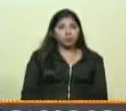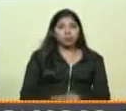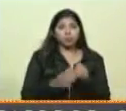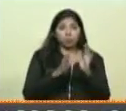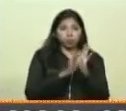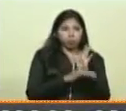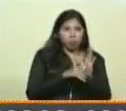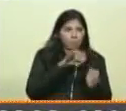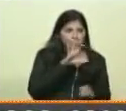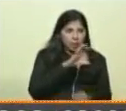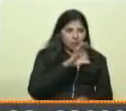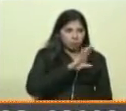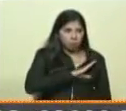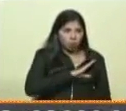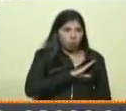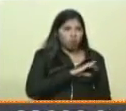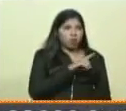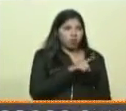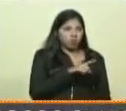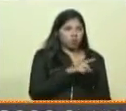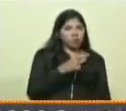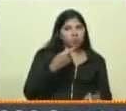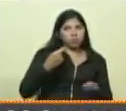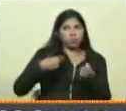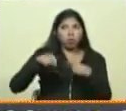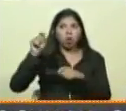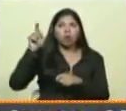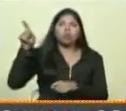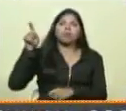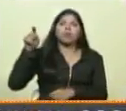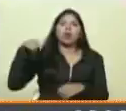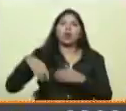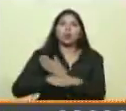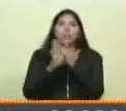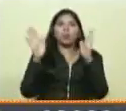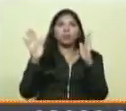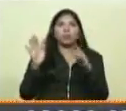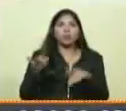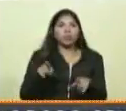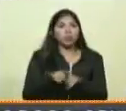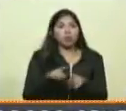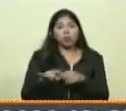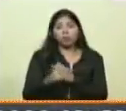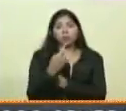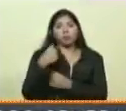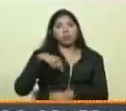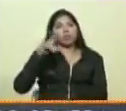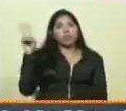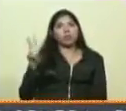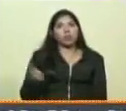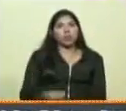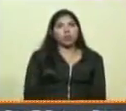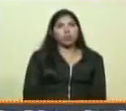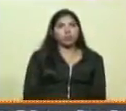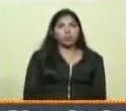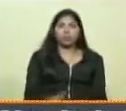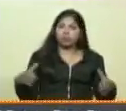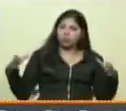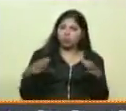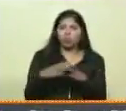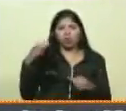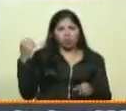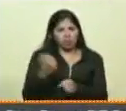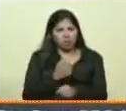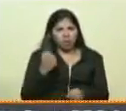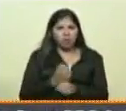vender para allá. Traición a la patria. Por eso es que yo amo Aruba. Pero aquí estamos nosotros para darle respuesta a todo esto. Se está haciendo